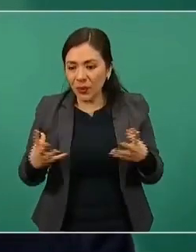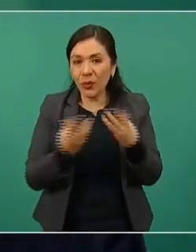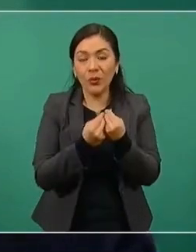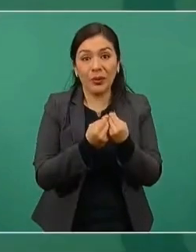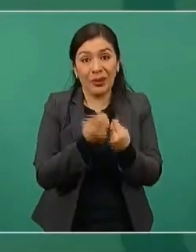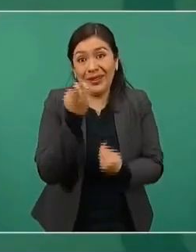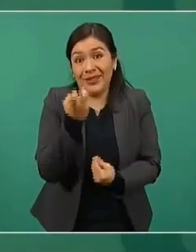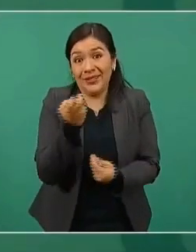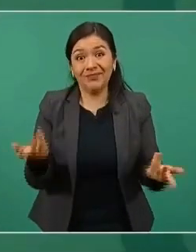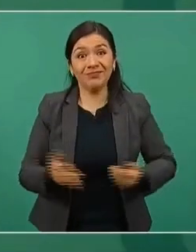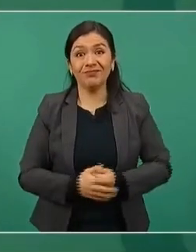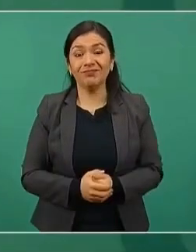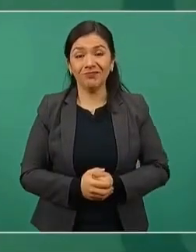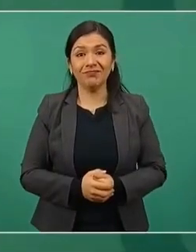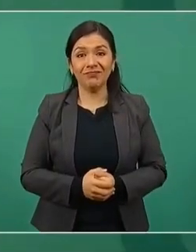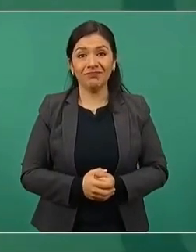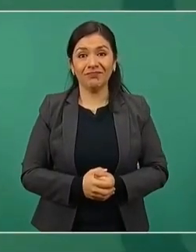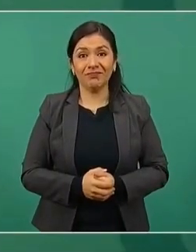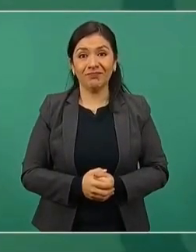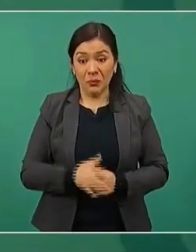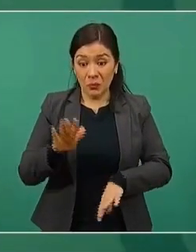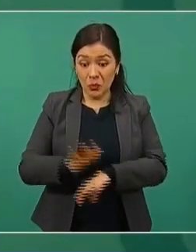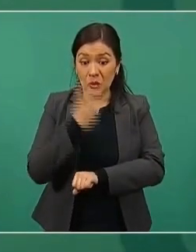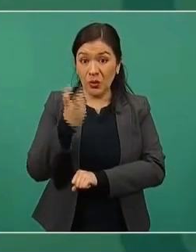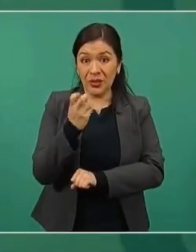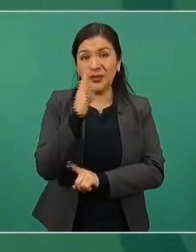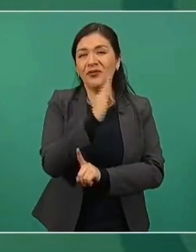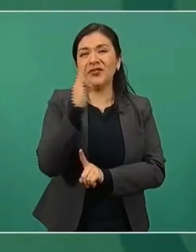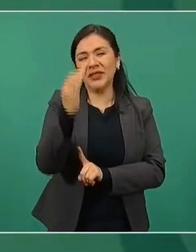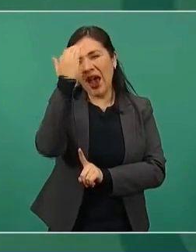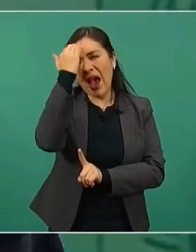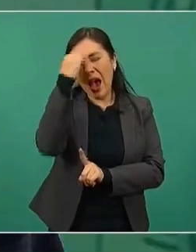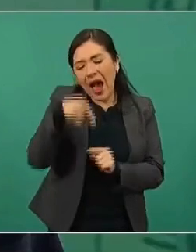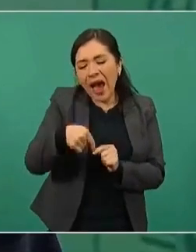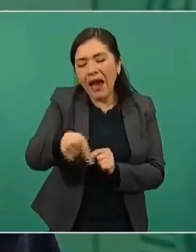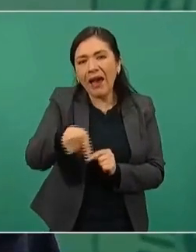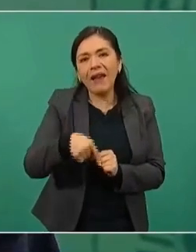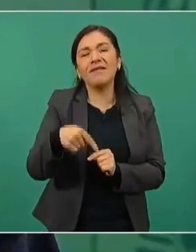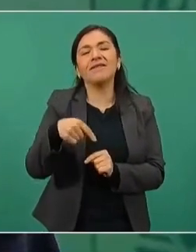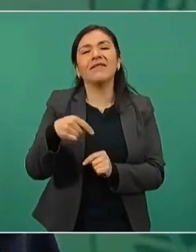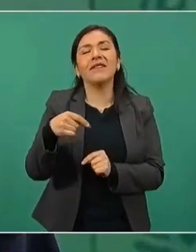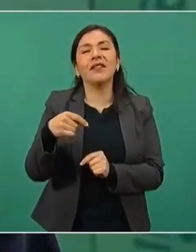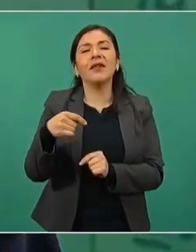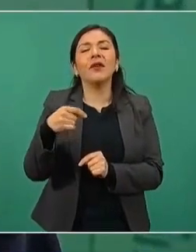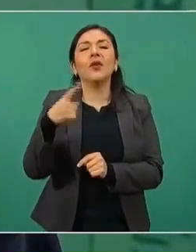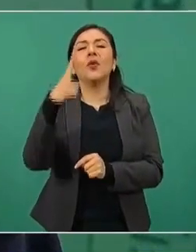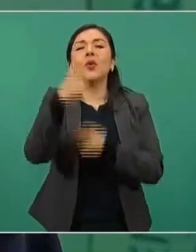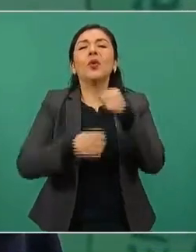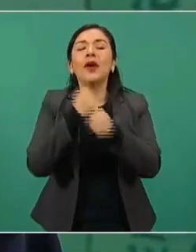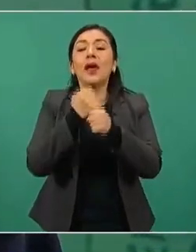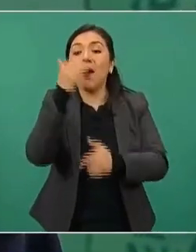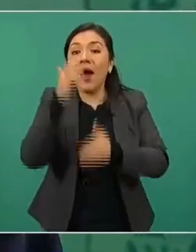Por eso es una fecha tan especial esta de fin de año,